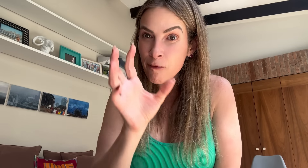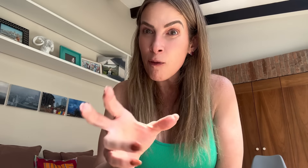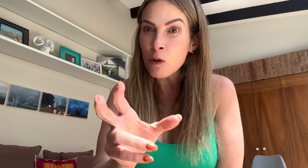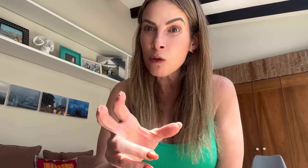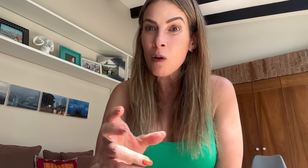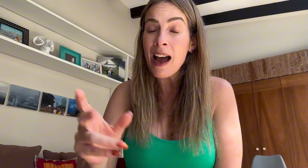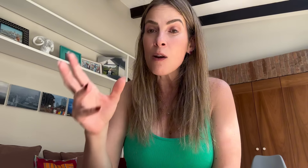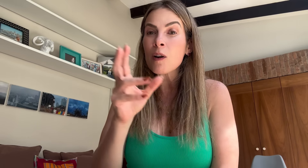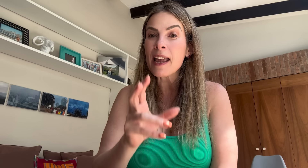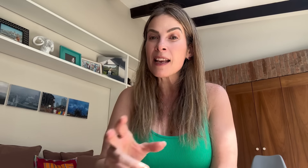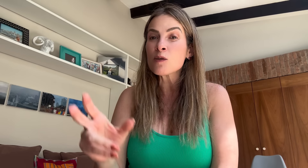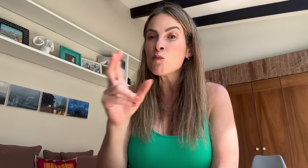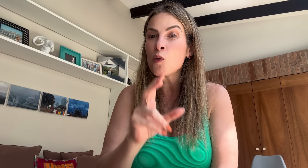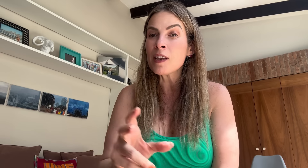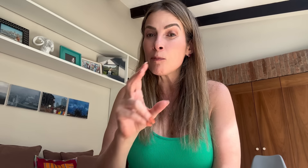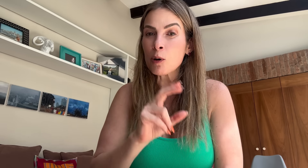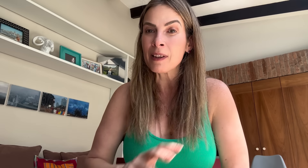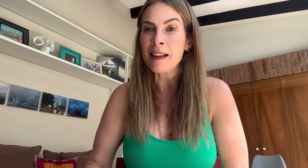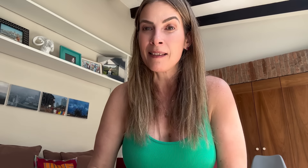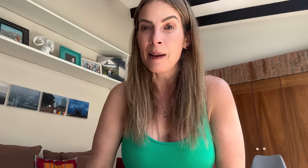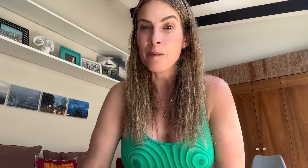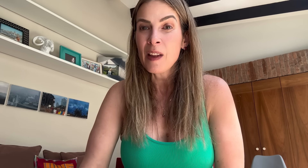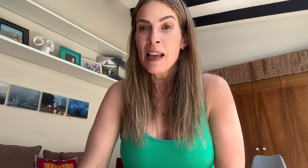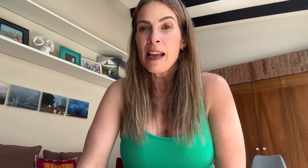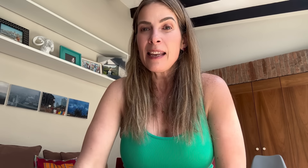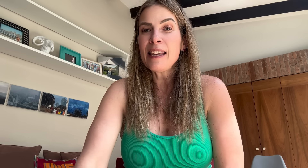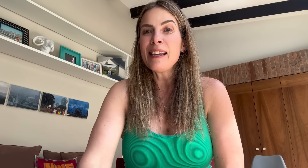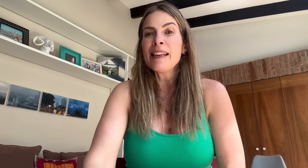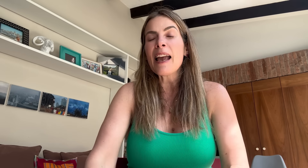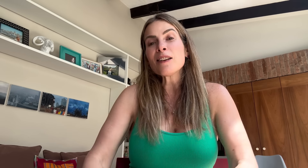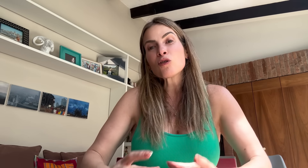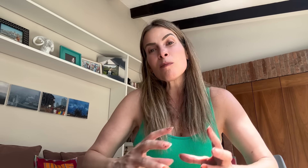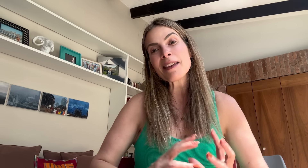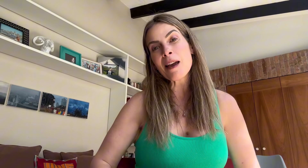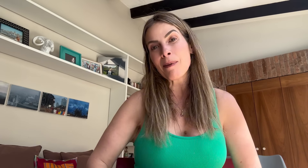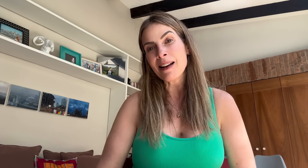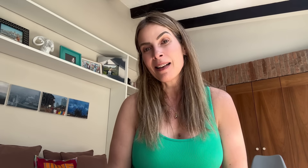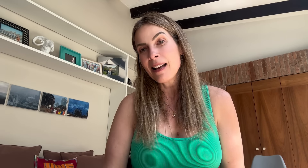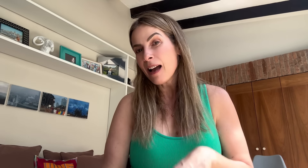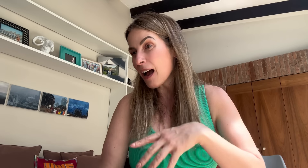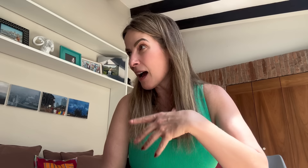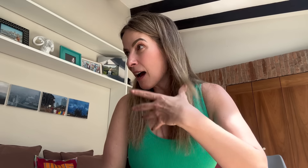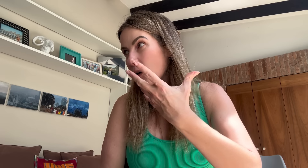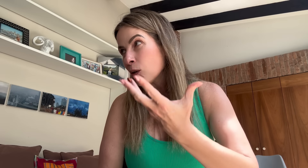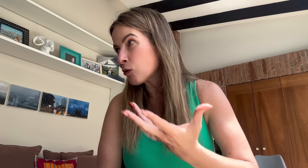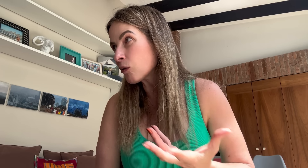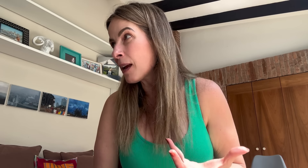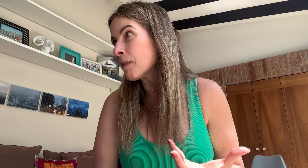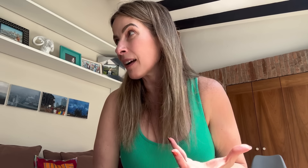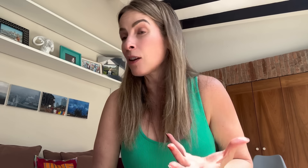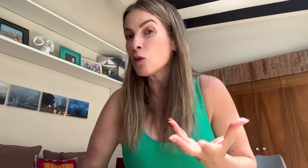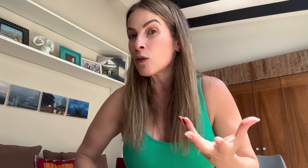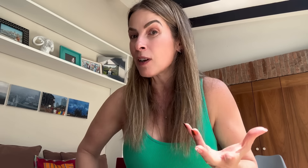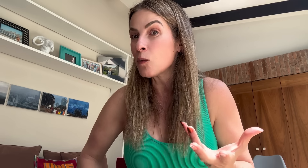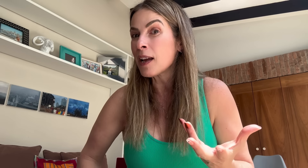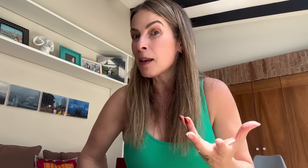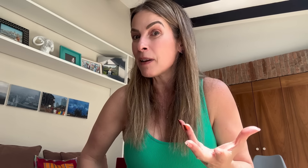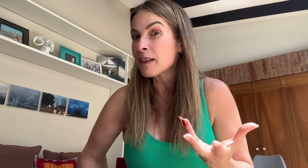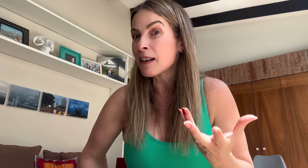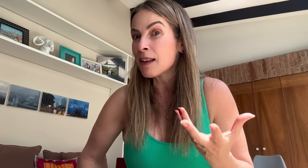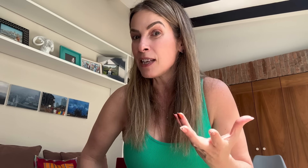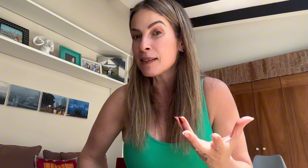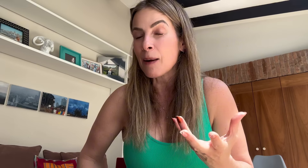al fondo, a lo que es muy importante. Y esto me lleva a otro tema que yo creo que no